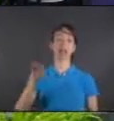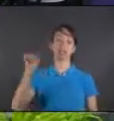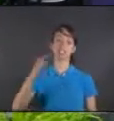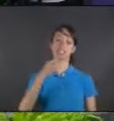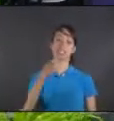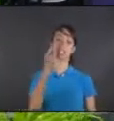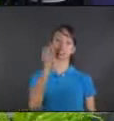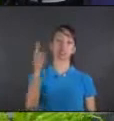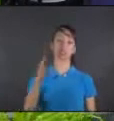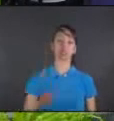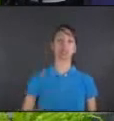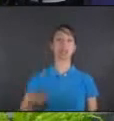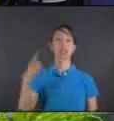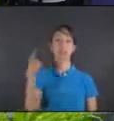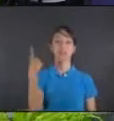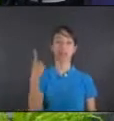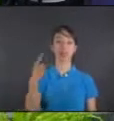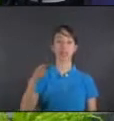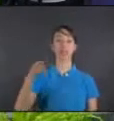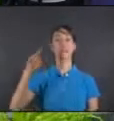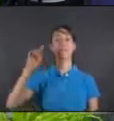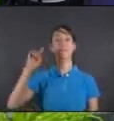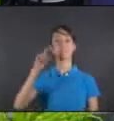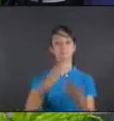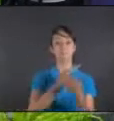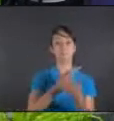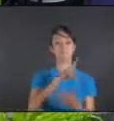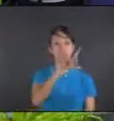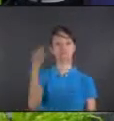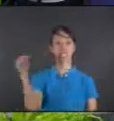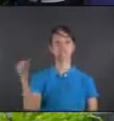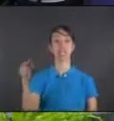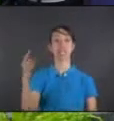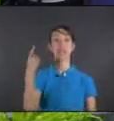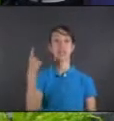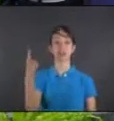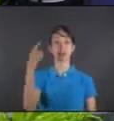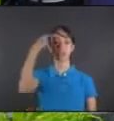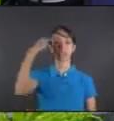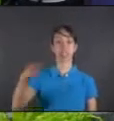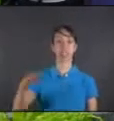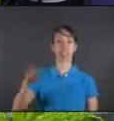Él es el que hace que te renueves como el águila.